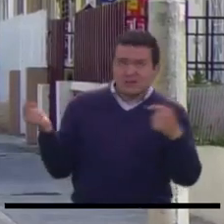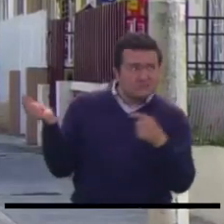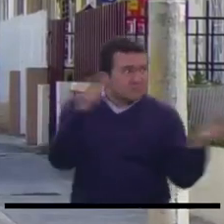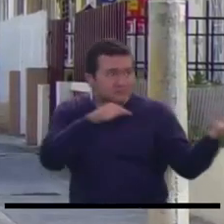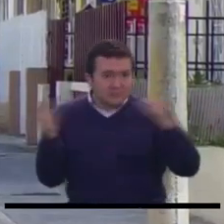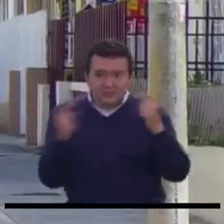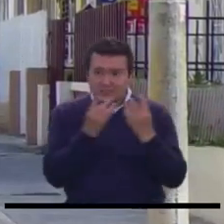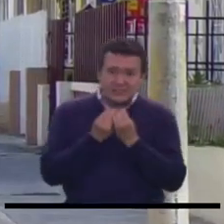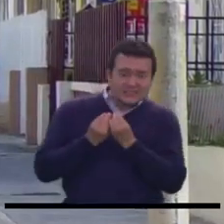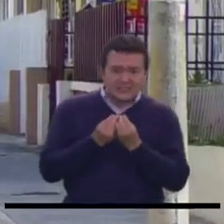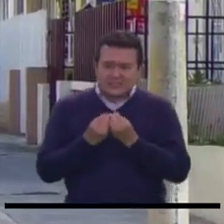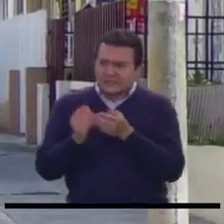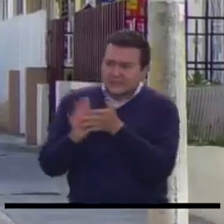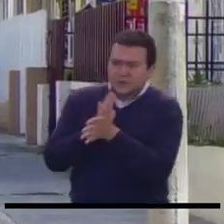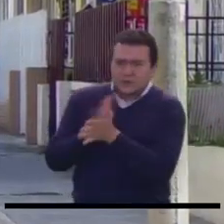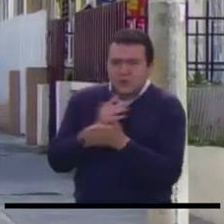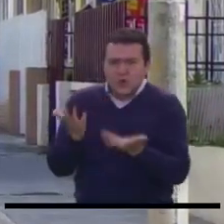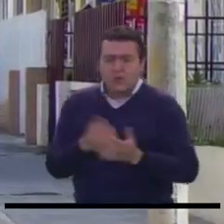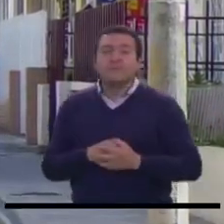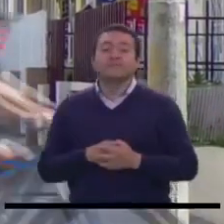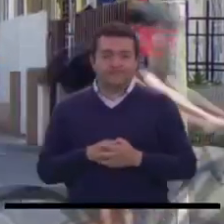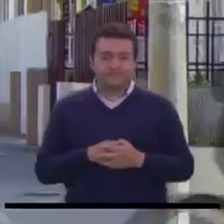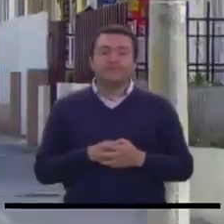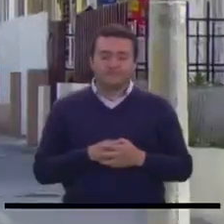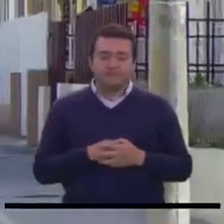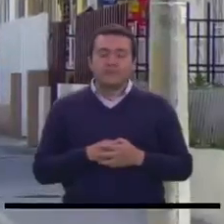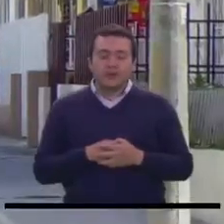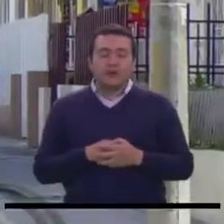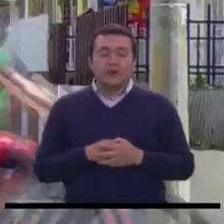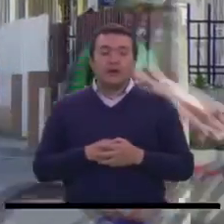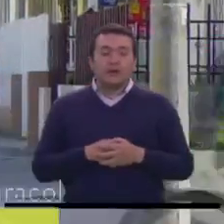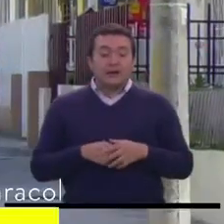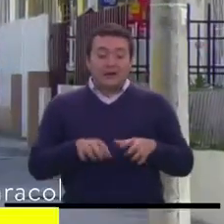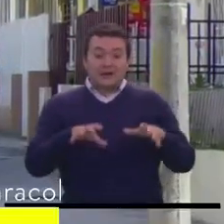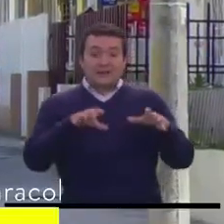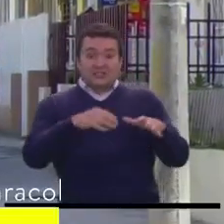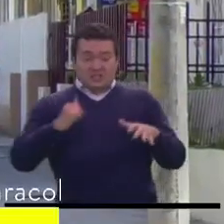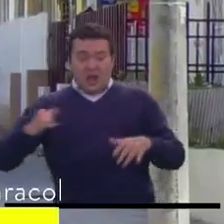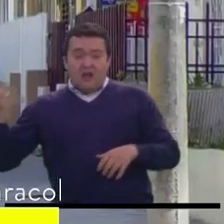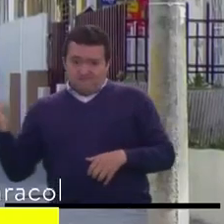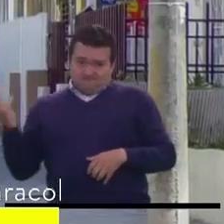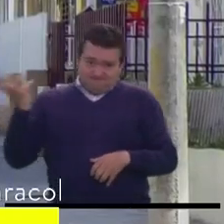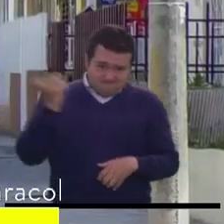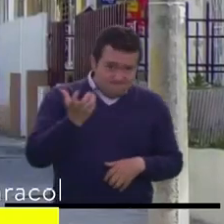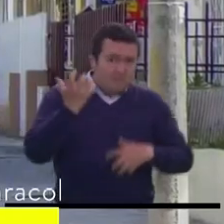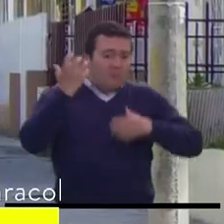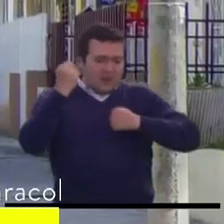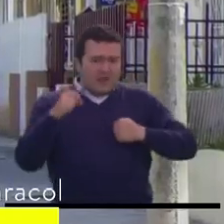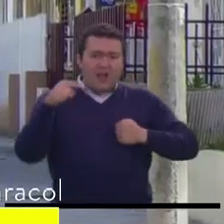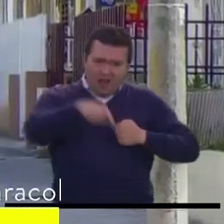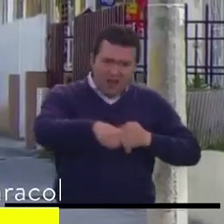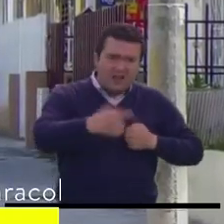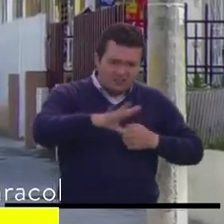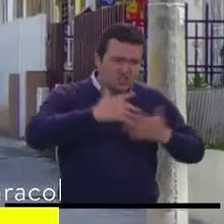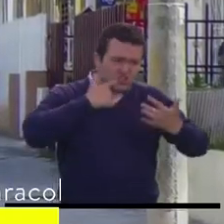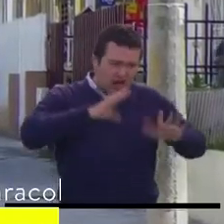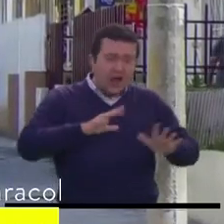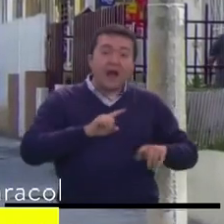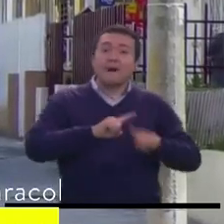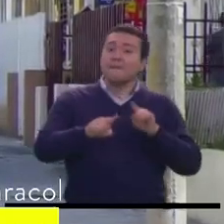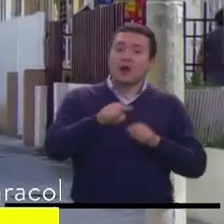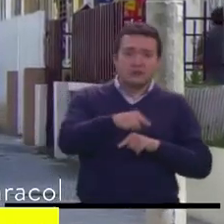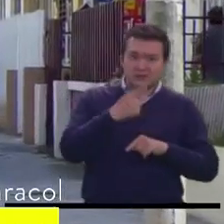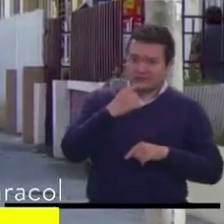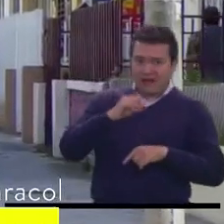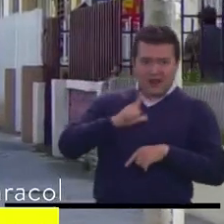La situación es compleja. Las autoridades y el Ejército Nacional aseguran que están en la zona. Sin embargo, líderes de la región aseguran que no hay presencia